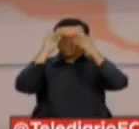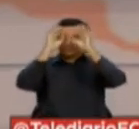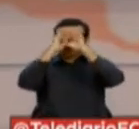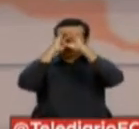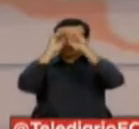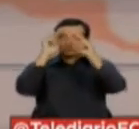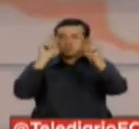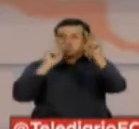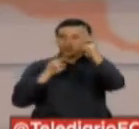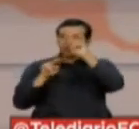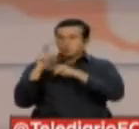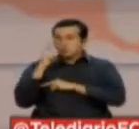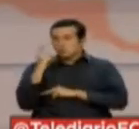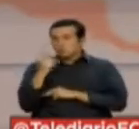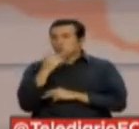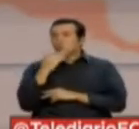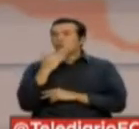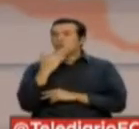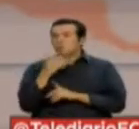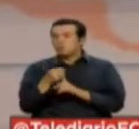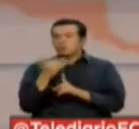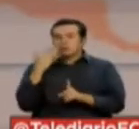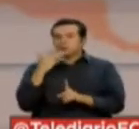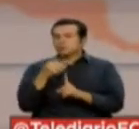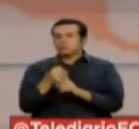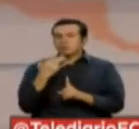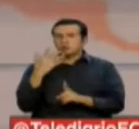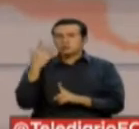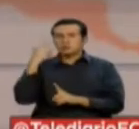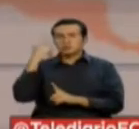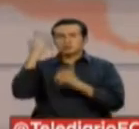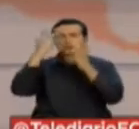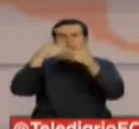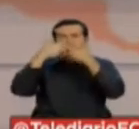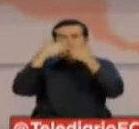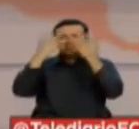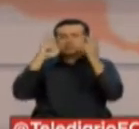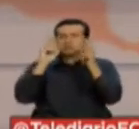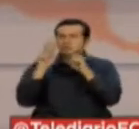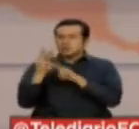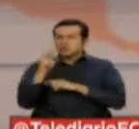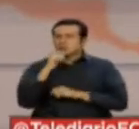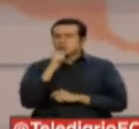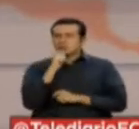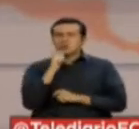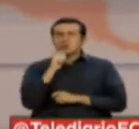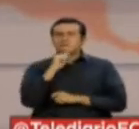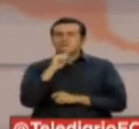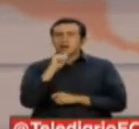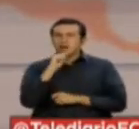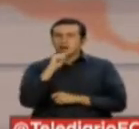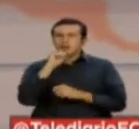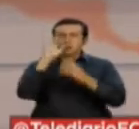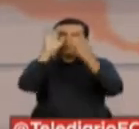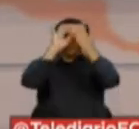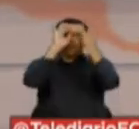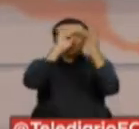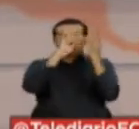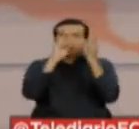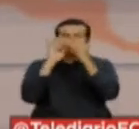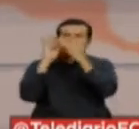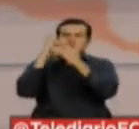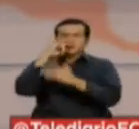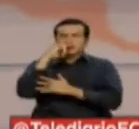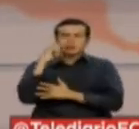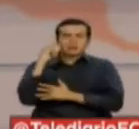clara respecto a cómo está impactando en el cerebro, y se puede ver los vacíos en las conexiones neuronales en el caso de un